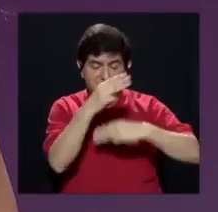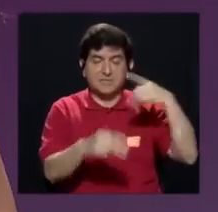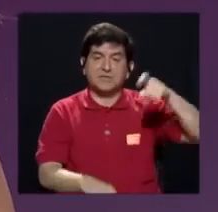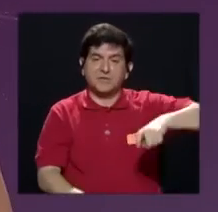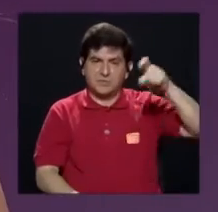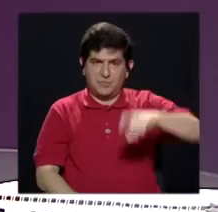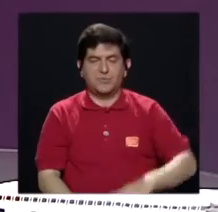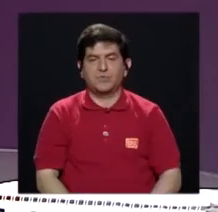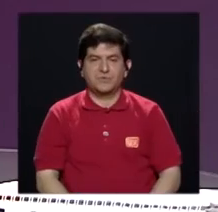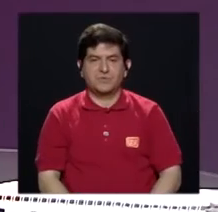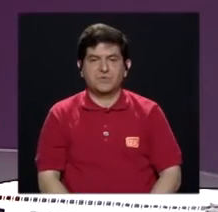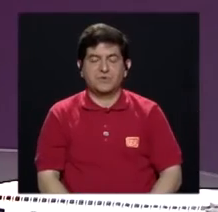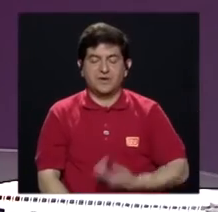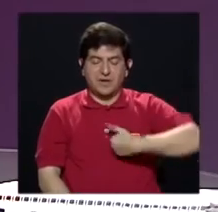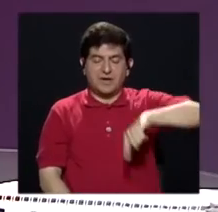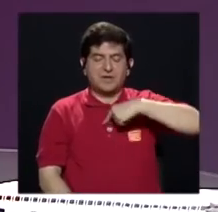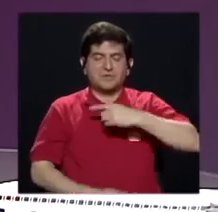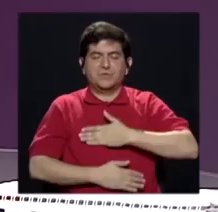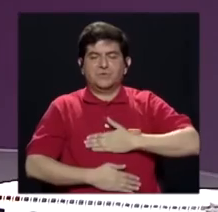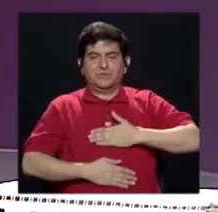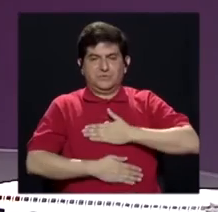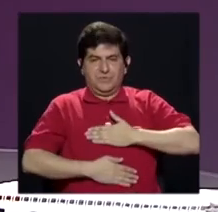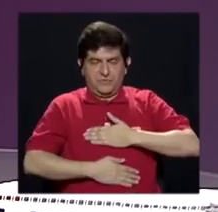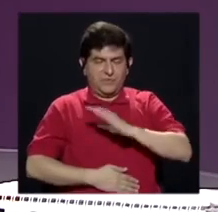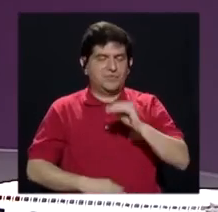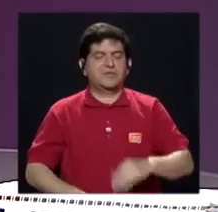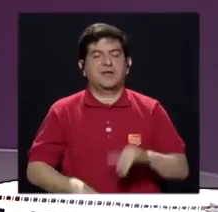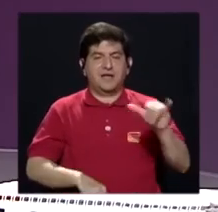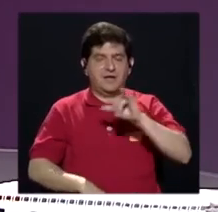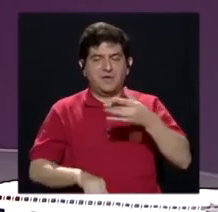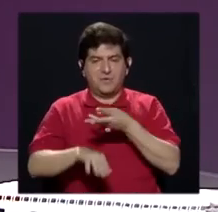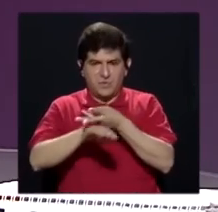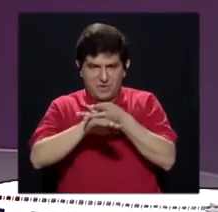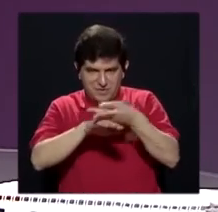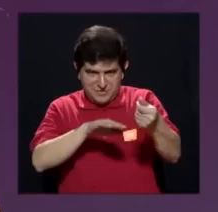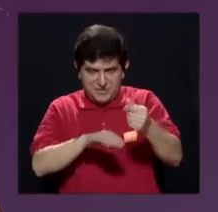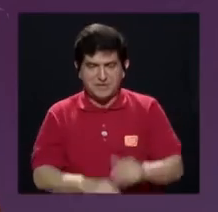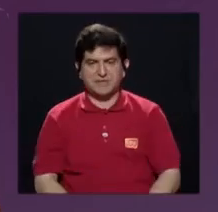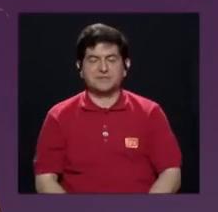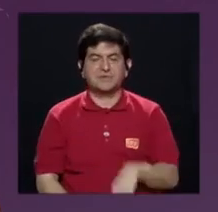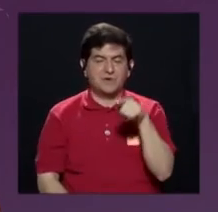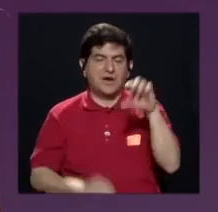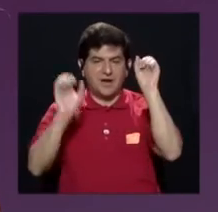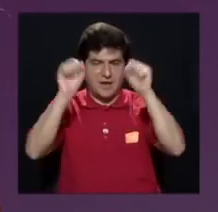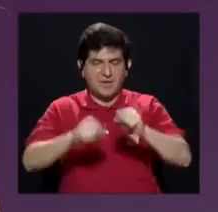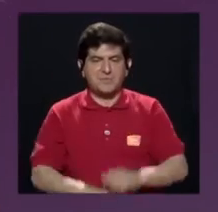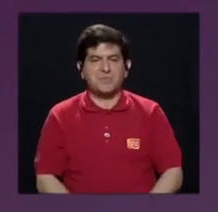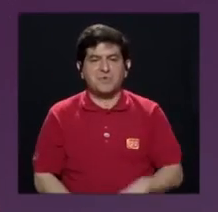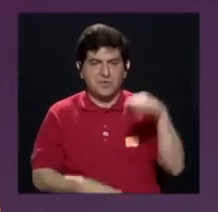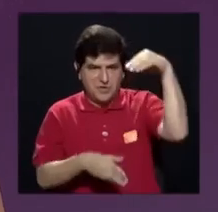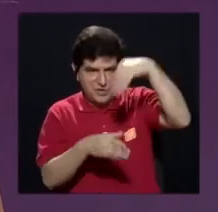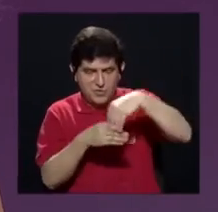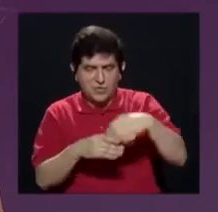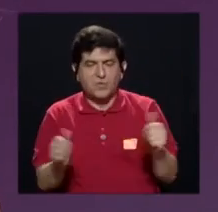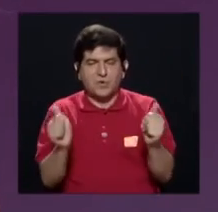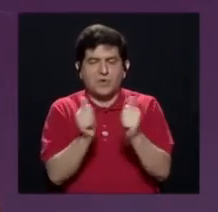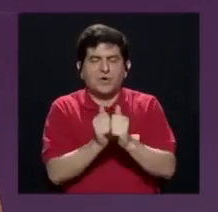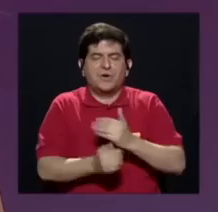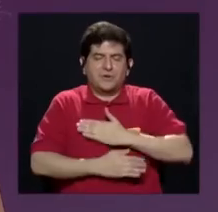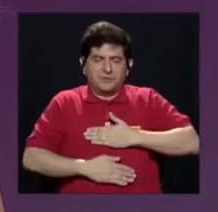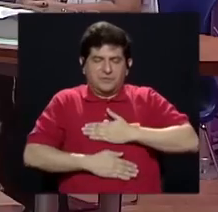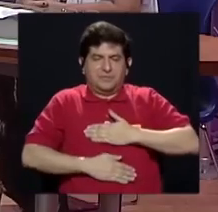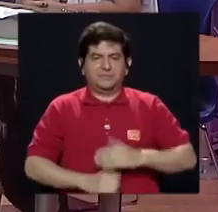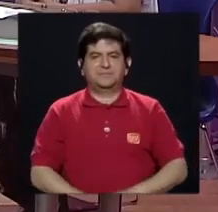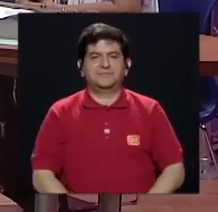necesita, que es nuestro gozo y nuestra sanación para integrarlo con amor. Pues muchísimas